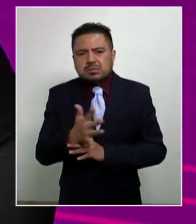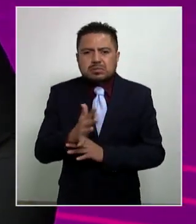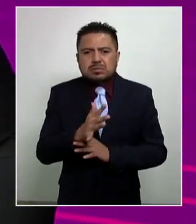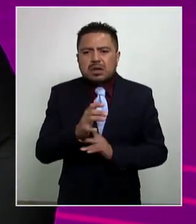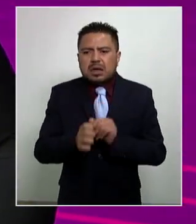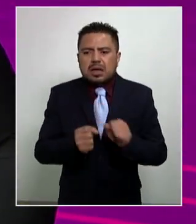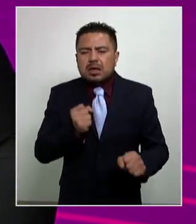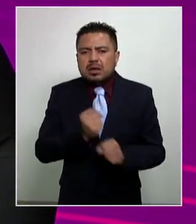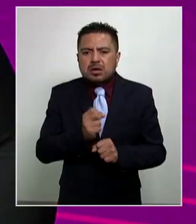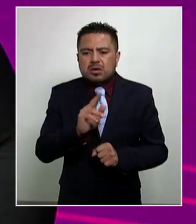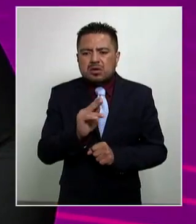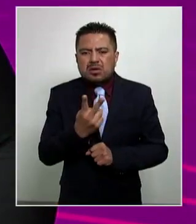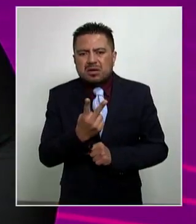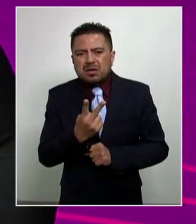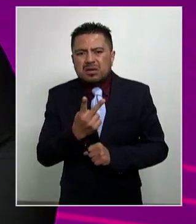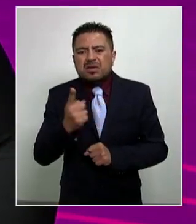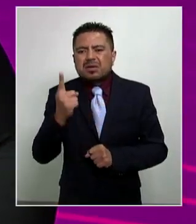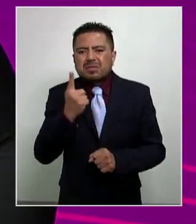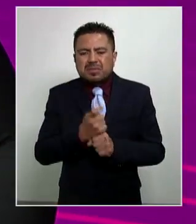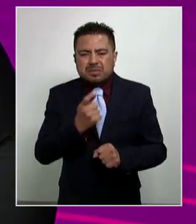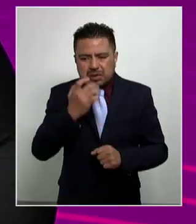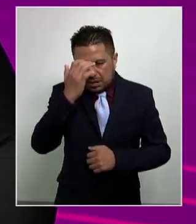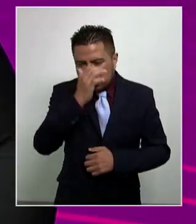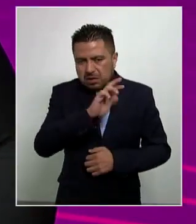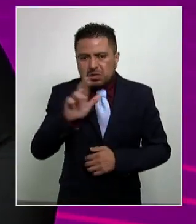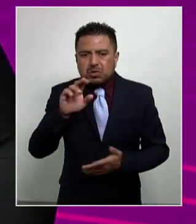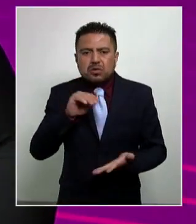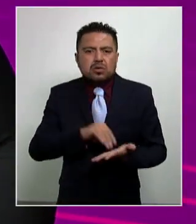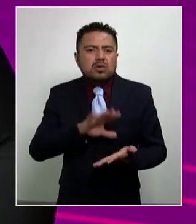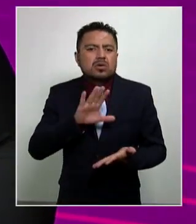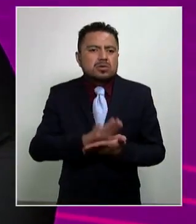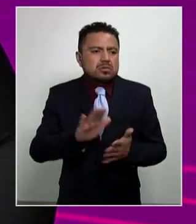año 92, cuando hubo un primer reconocimiento